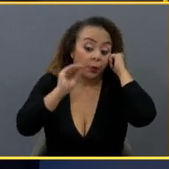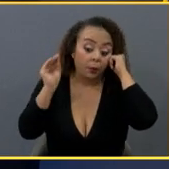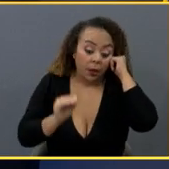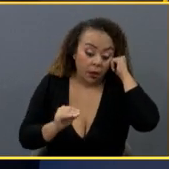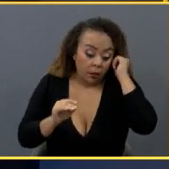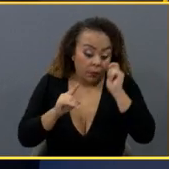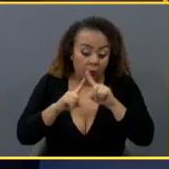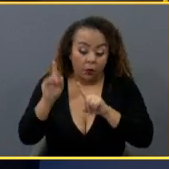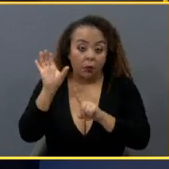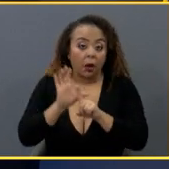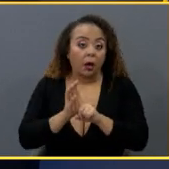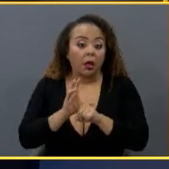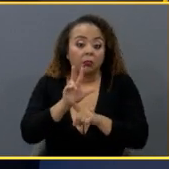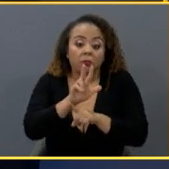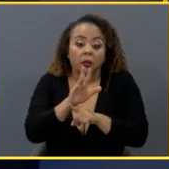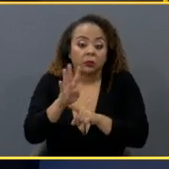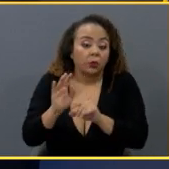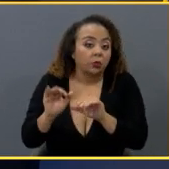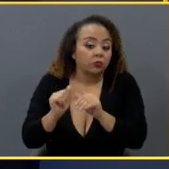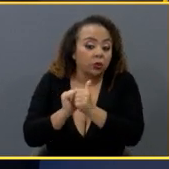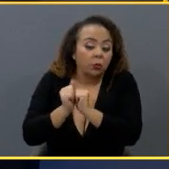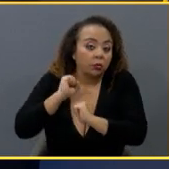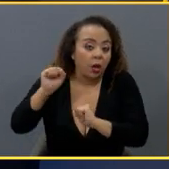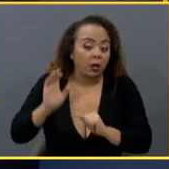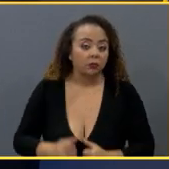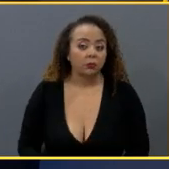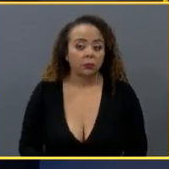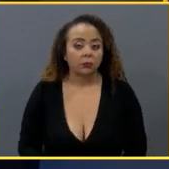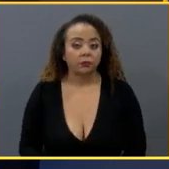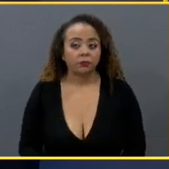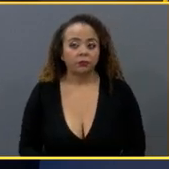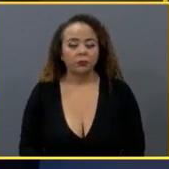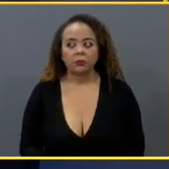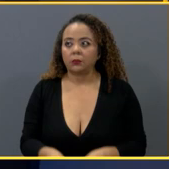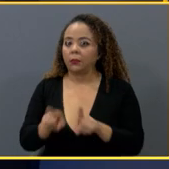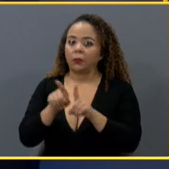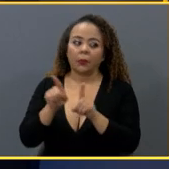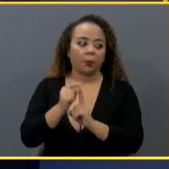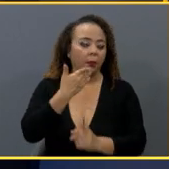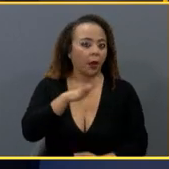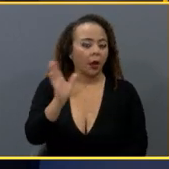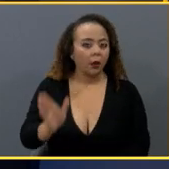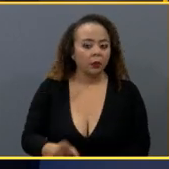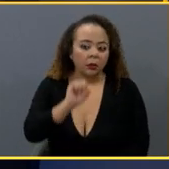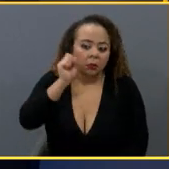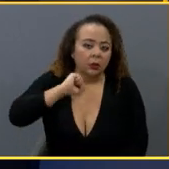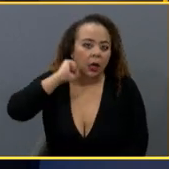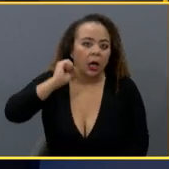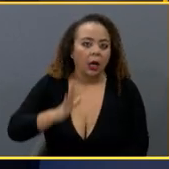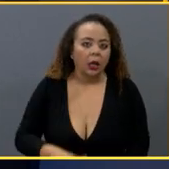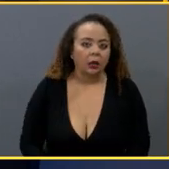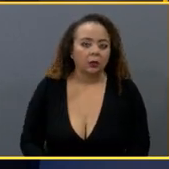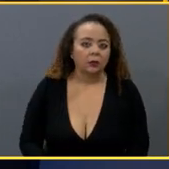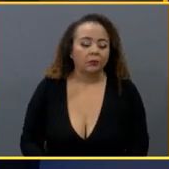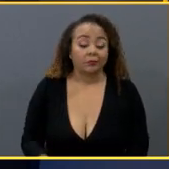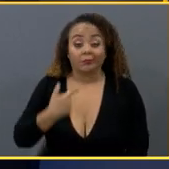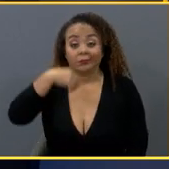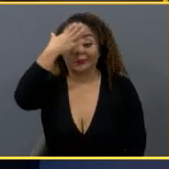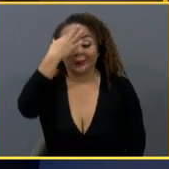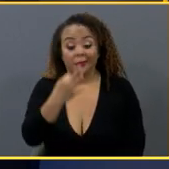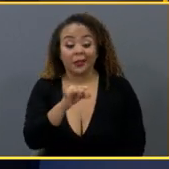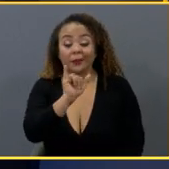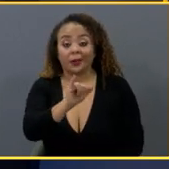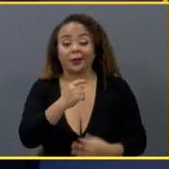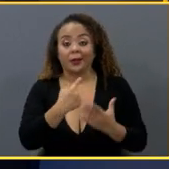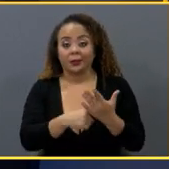que cada 3-4 campeonatos ganó un título. Incluso estando malo. Incluso es crisis. Saprissa gana títulos. Sí, aquí yo creo que la